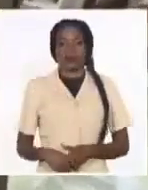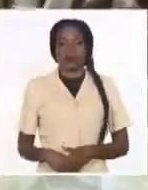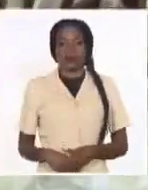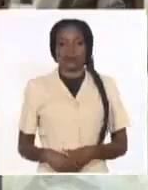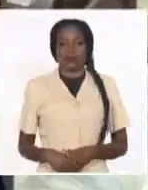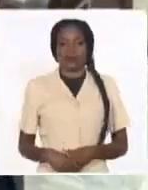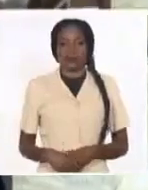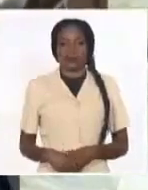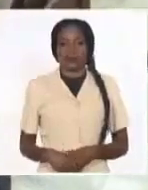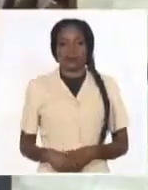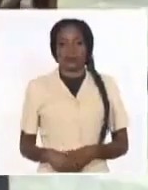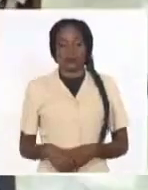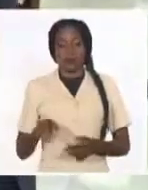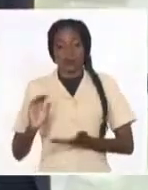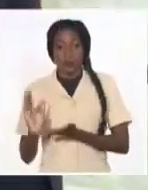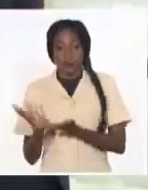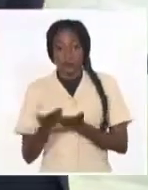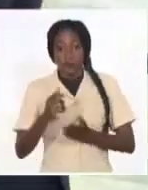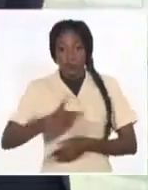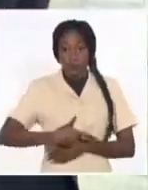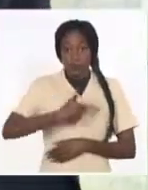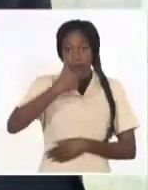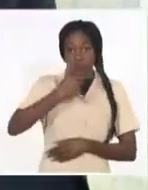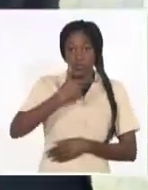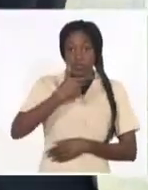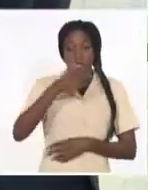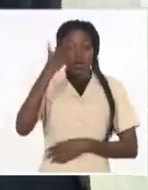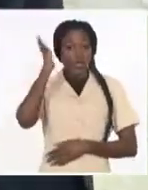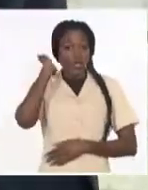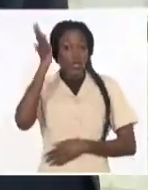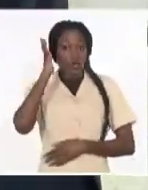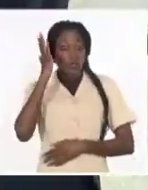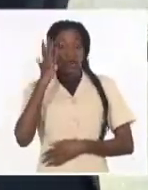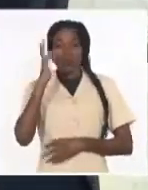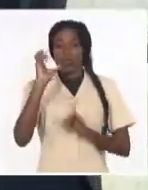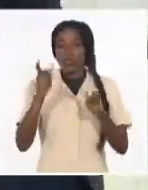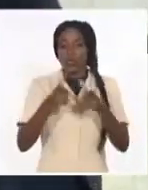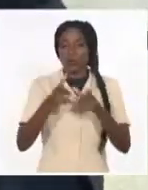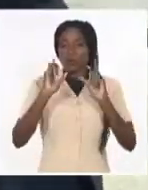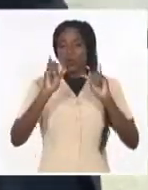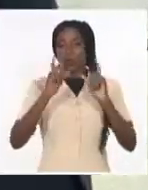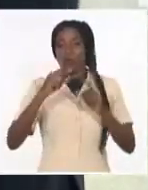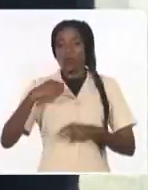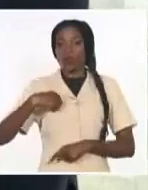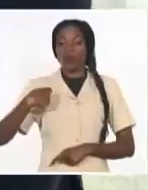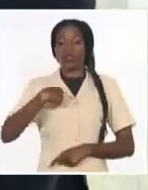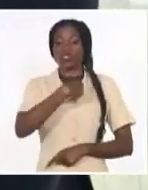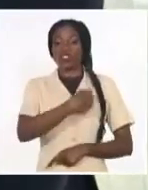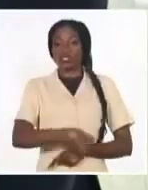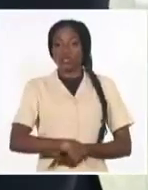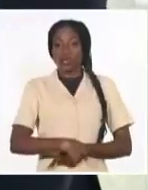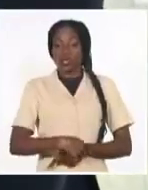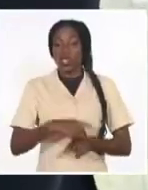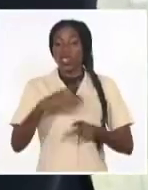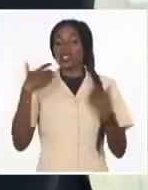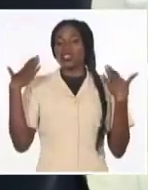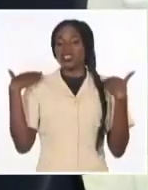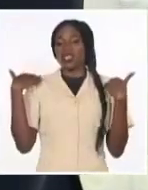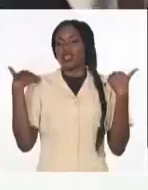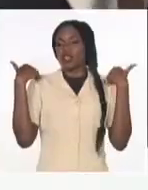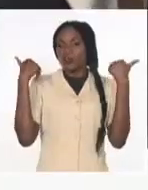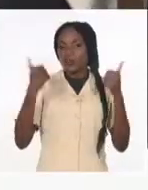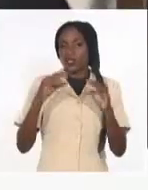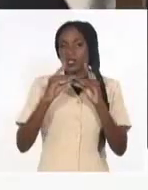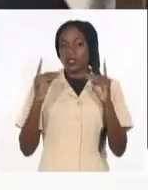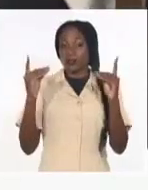Al dar la bienvenida al también vicepresidente de la Conferencia Consultiva Política del Pueblo Chino y jefe del Departamento de Trabajo del Frente Unido